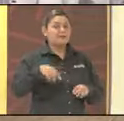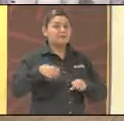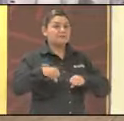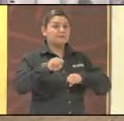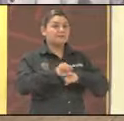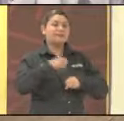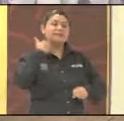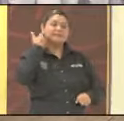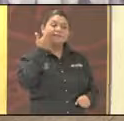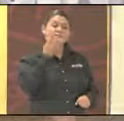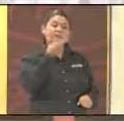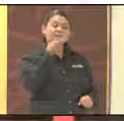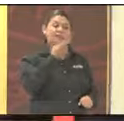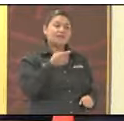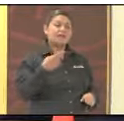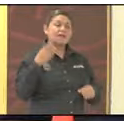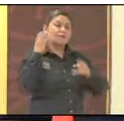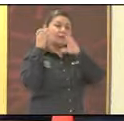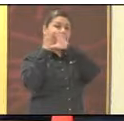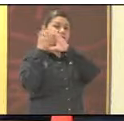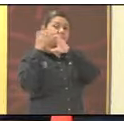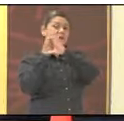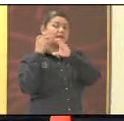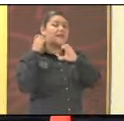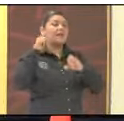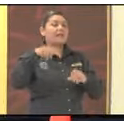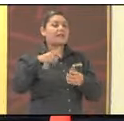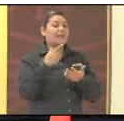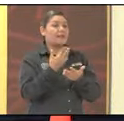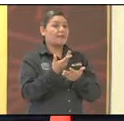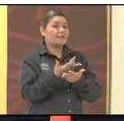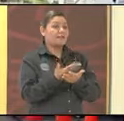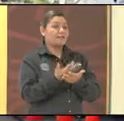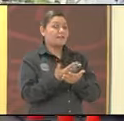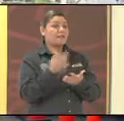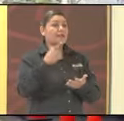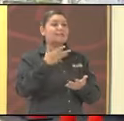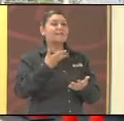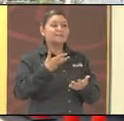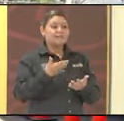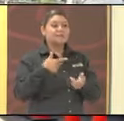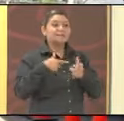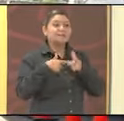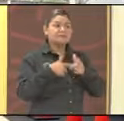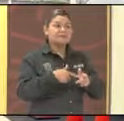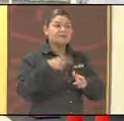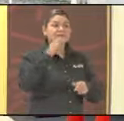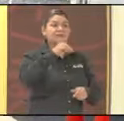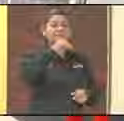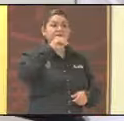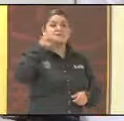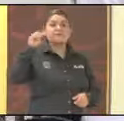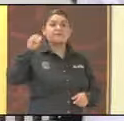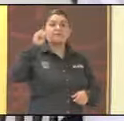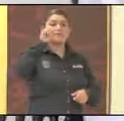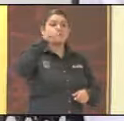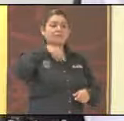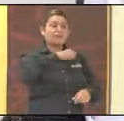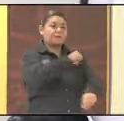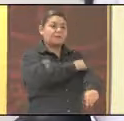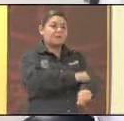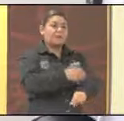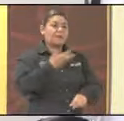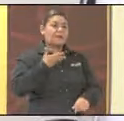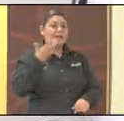quiero comentarles que la ruta del Camión de la Esperanza sigue vigente recorriendo varios puntos de Altamira. Ya llevamos